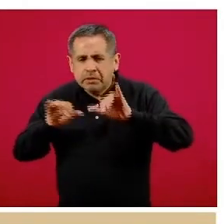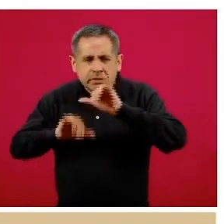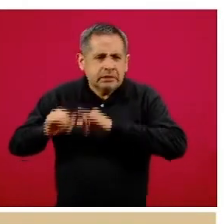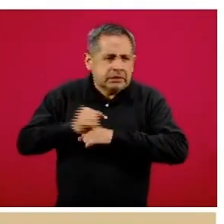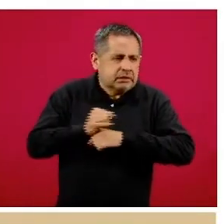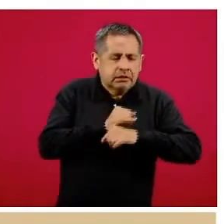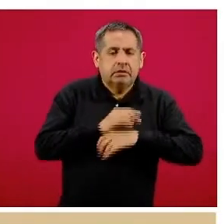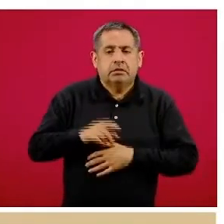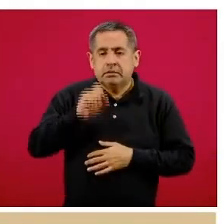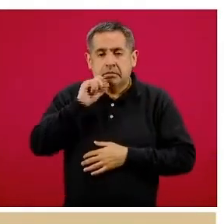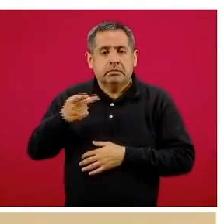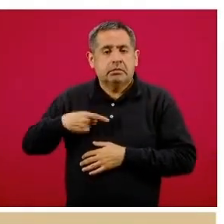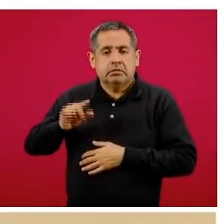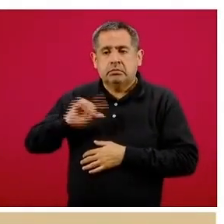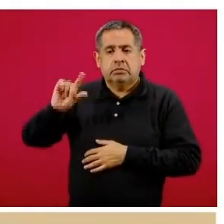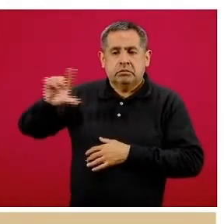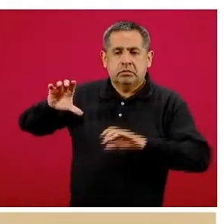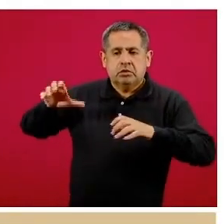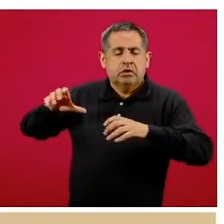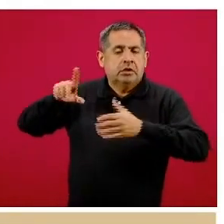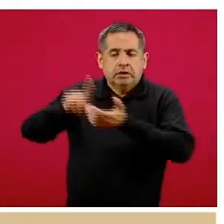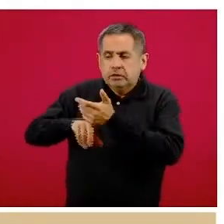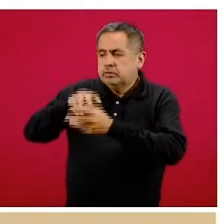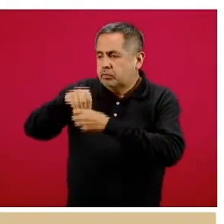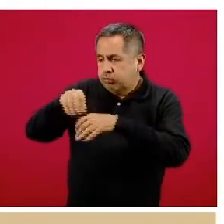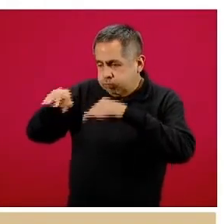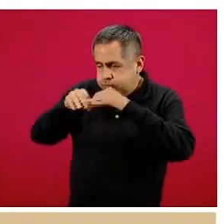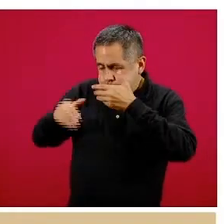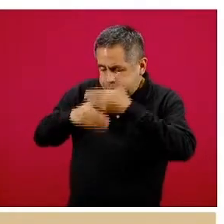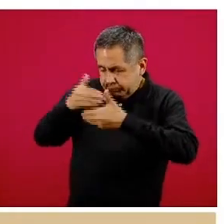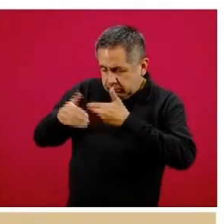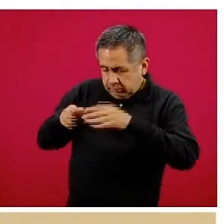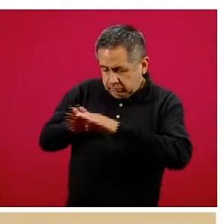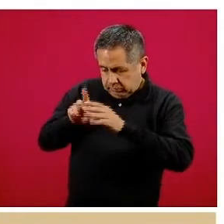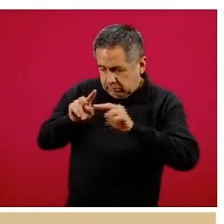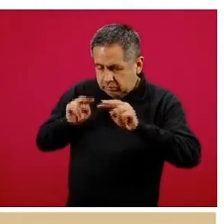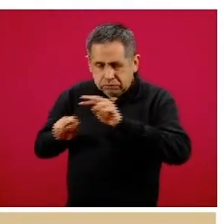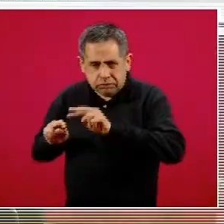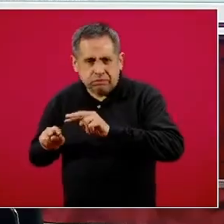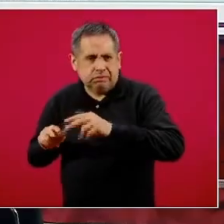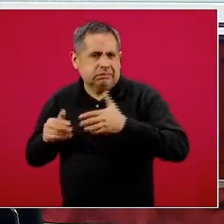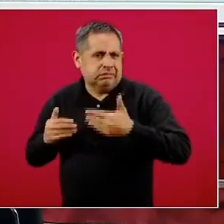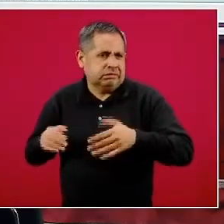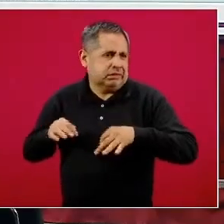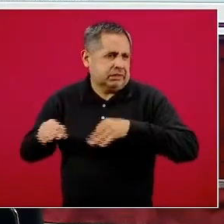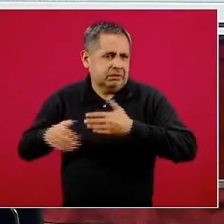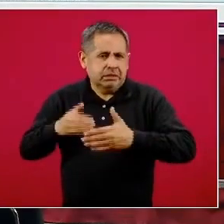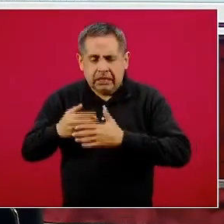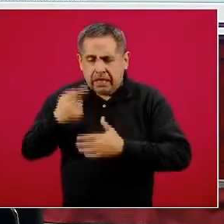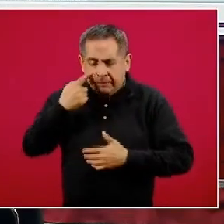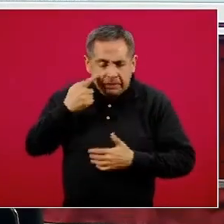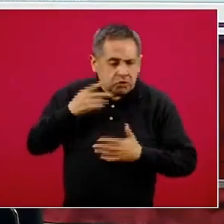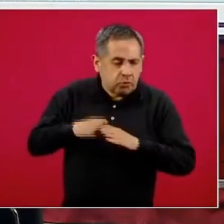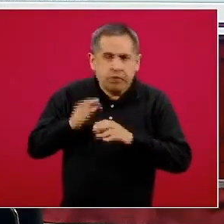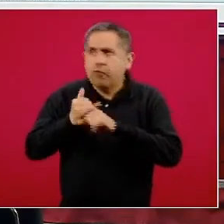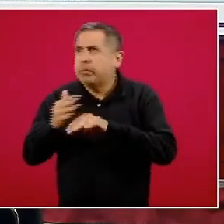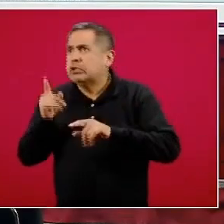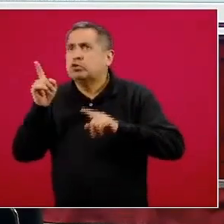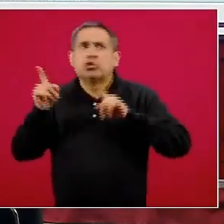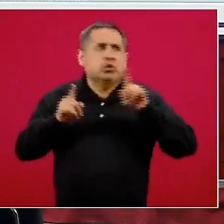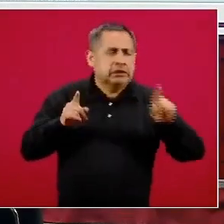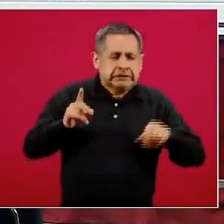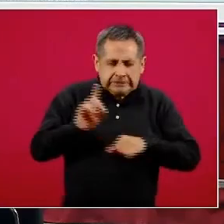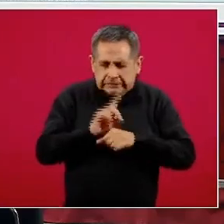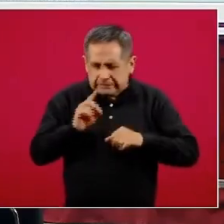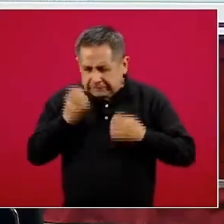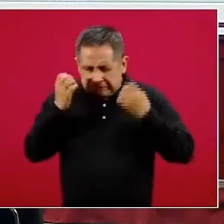los especialistas que están dentro de esta unidad realizando este monitoreo, estas actividades, verificando la información,